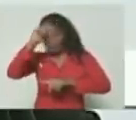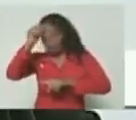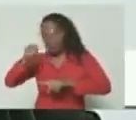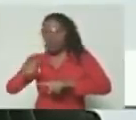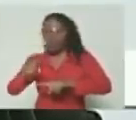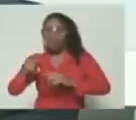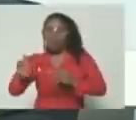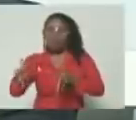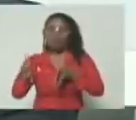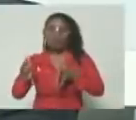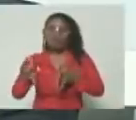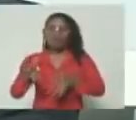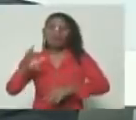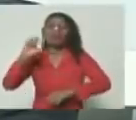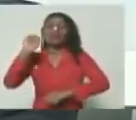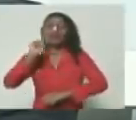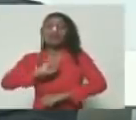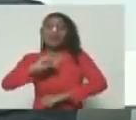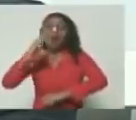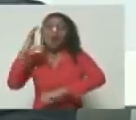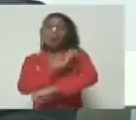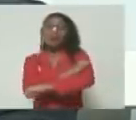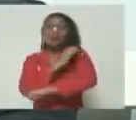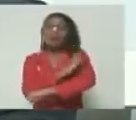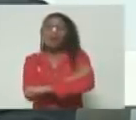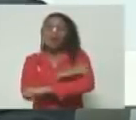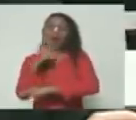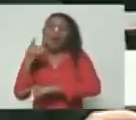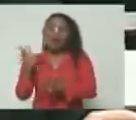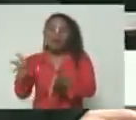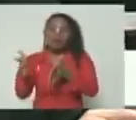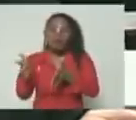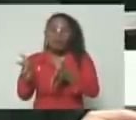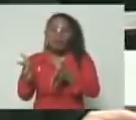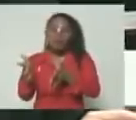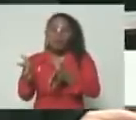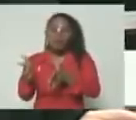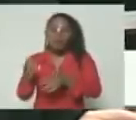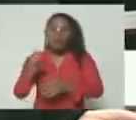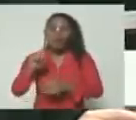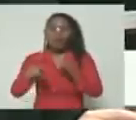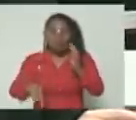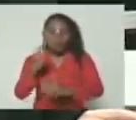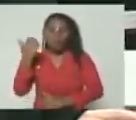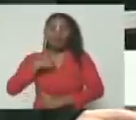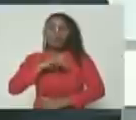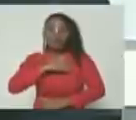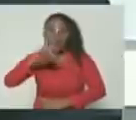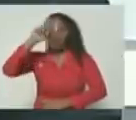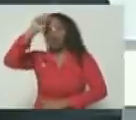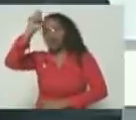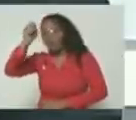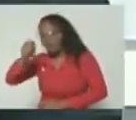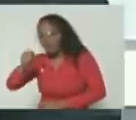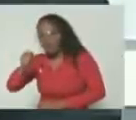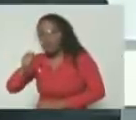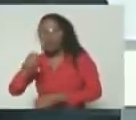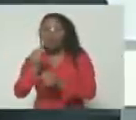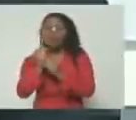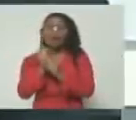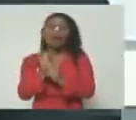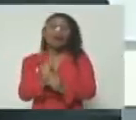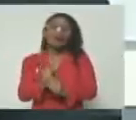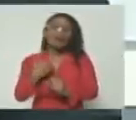el triunfo. Si la oposición obtiene sus triunfos, una vez más lo reconoceremos. Y esperamos que si